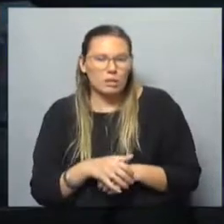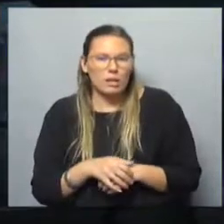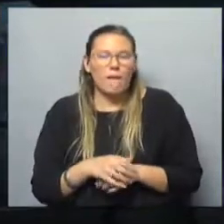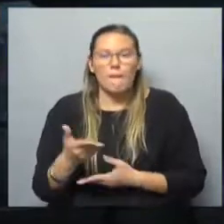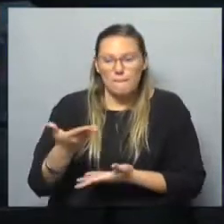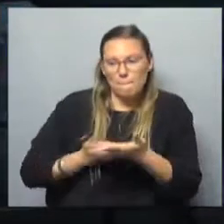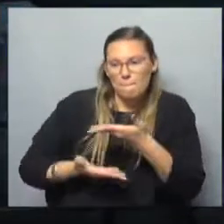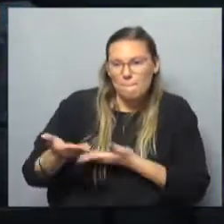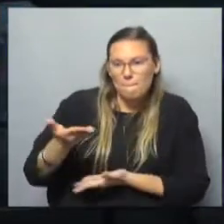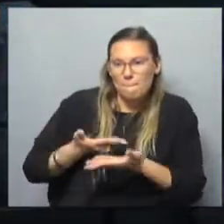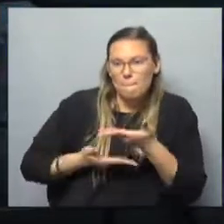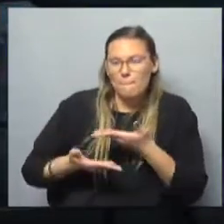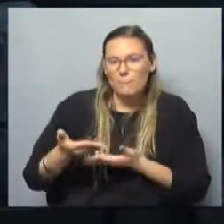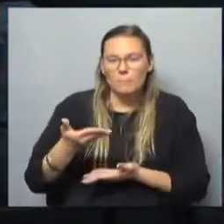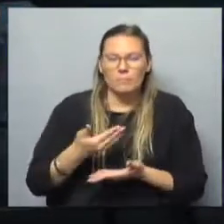intercambiar